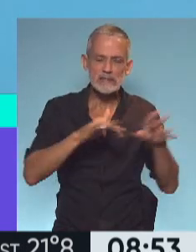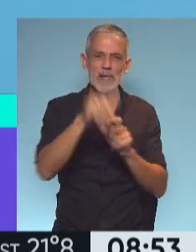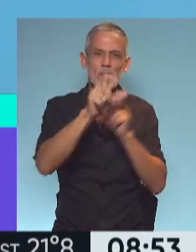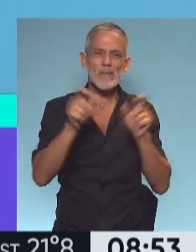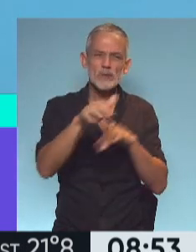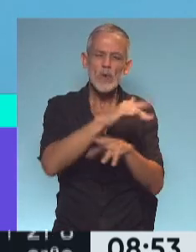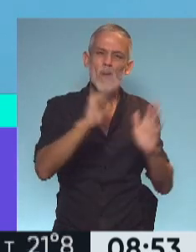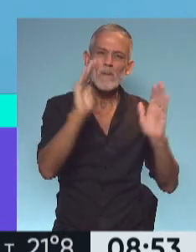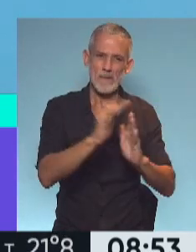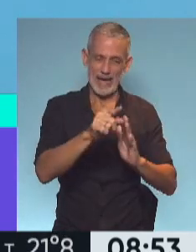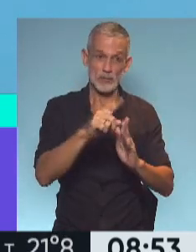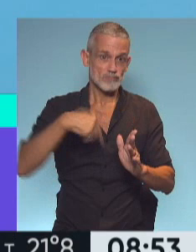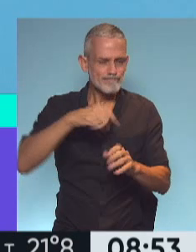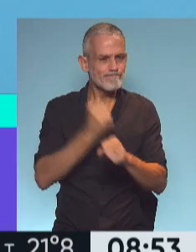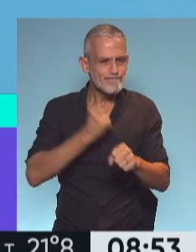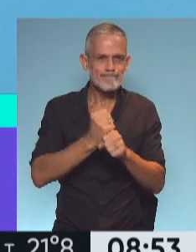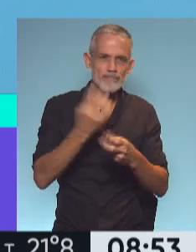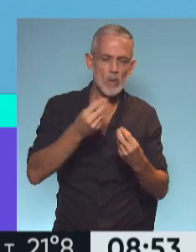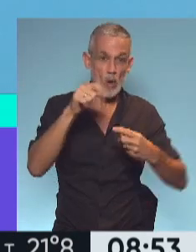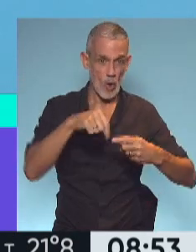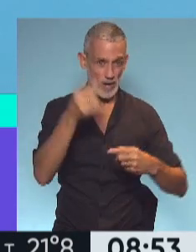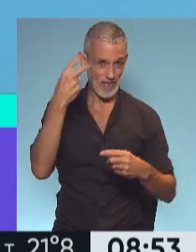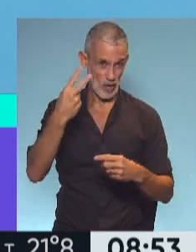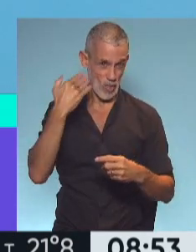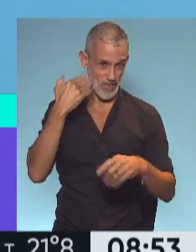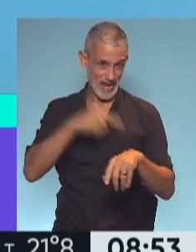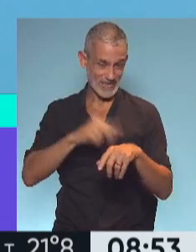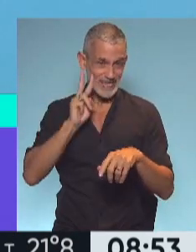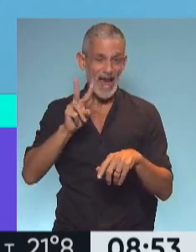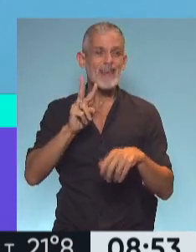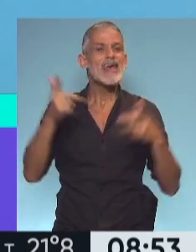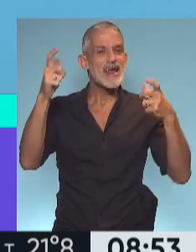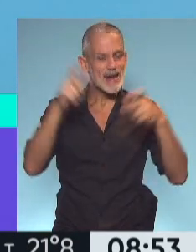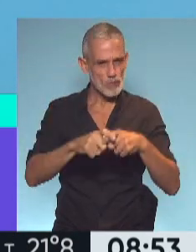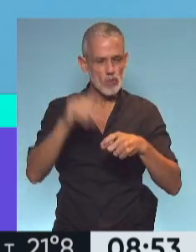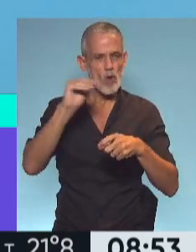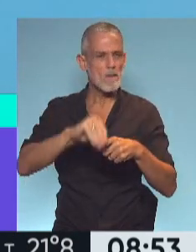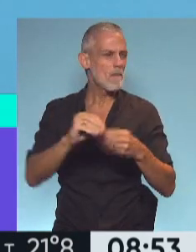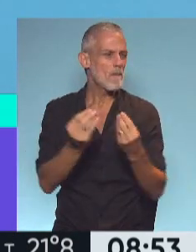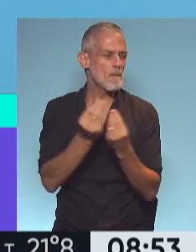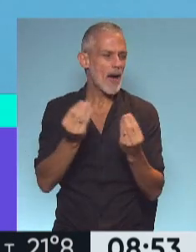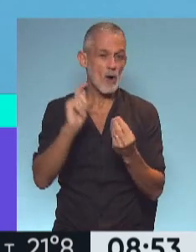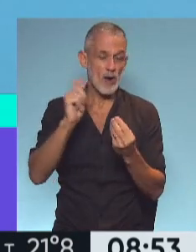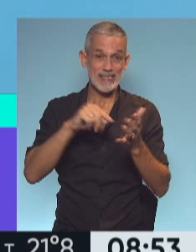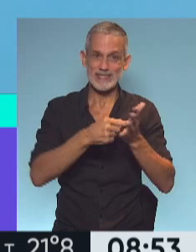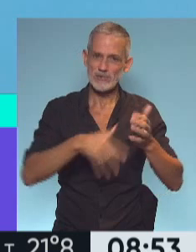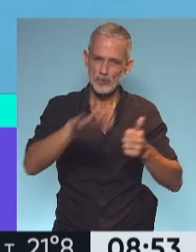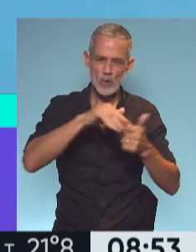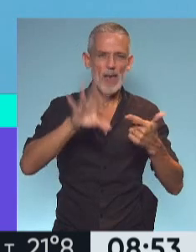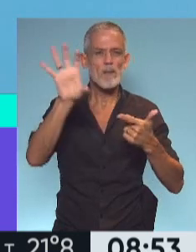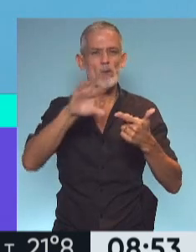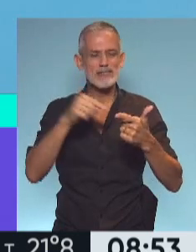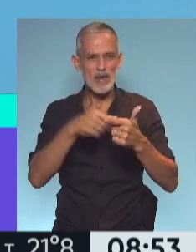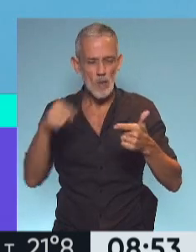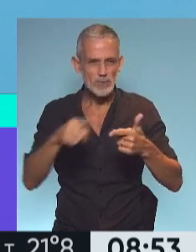Así que estamos trabajando hoy a las 2 de la tarde. Vamos a tener otra reunión con la Ciudad de Buenos Aires, la Provincia de